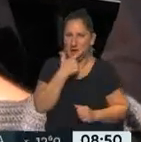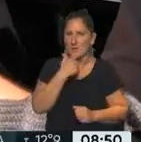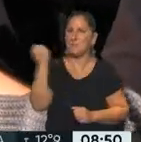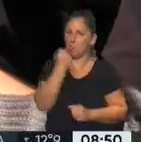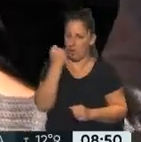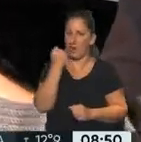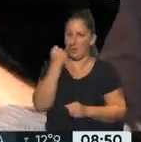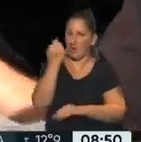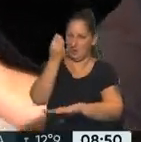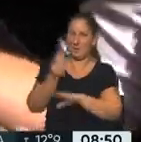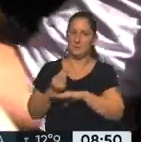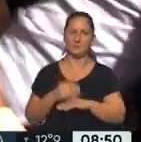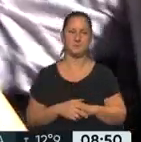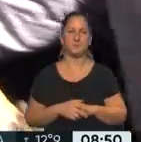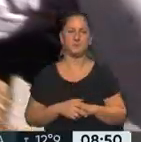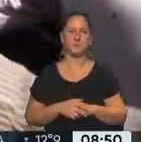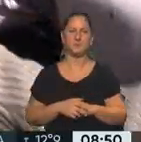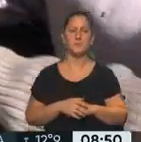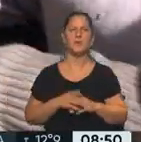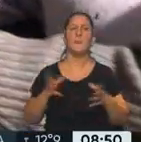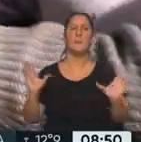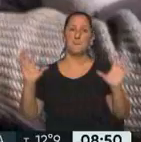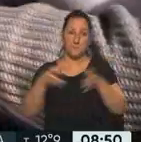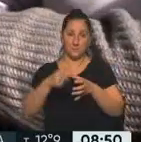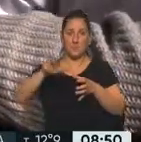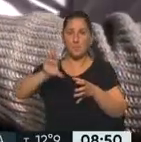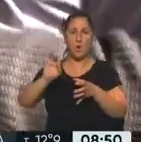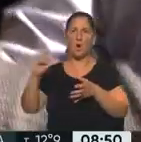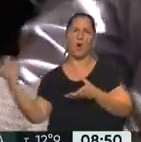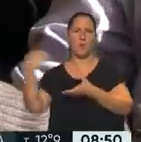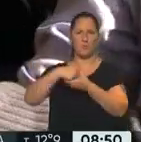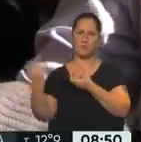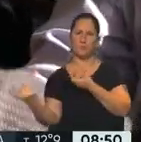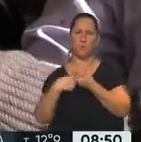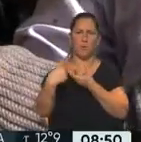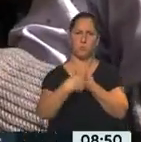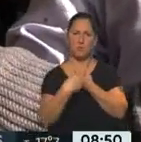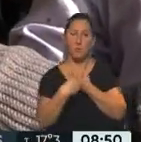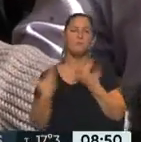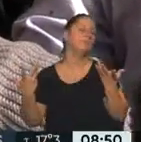muy importante. ¿Están dispuestos a abrir el espacio a nuevas fuerzas? Siempre es una decisión del conjunto.